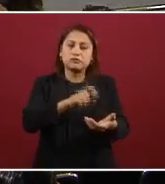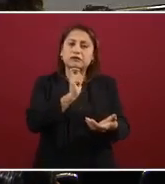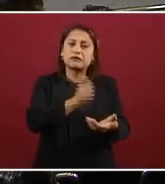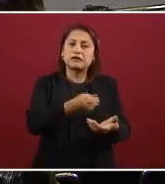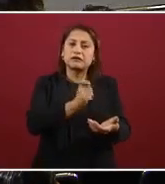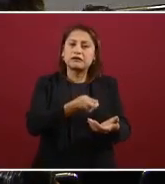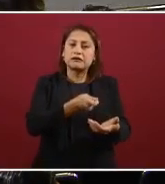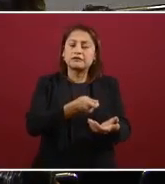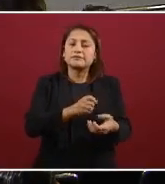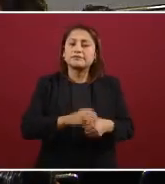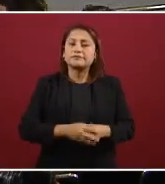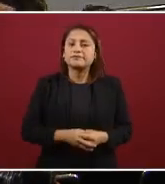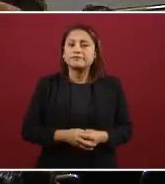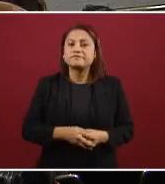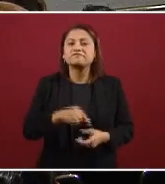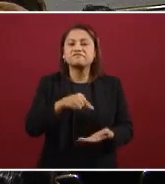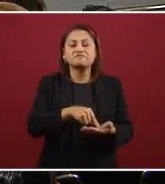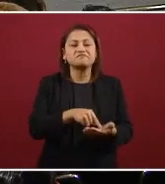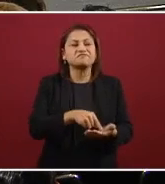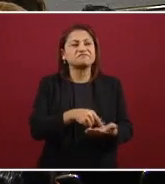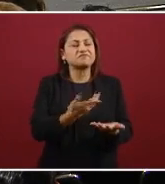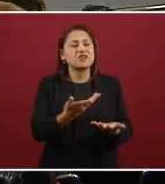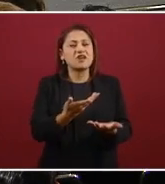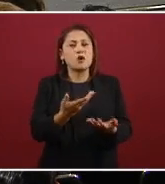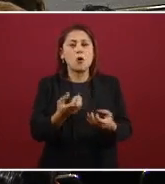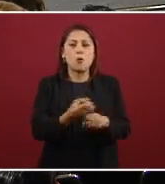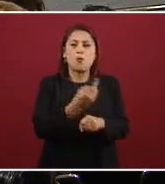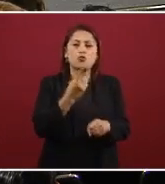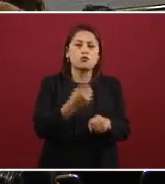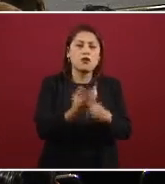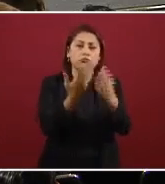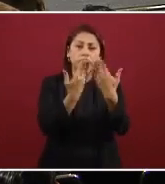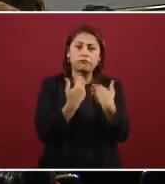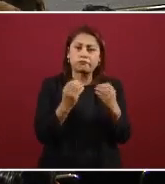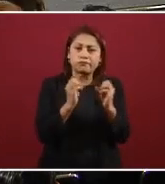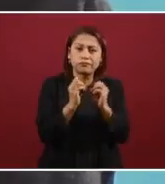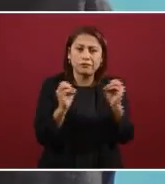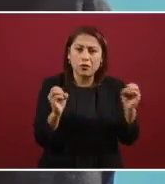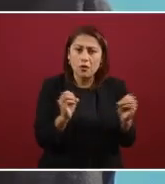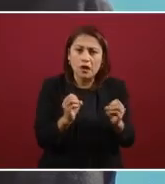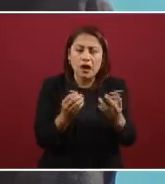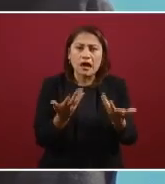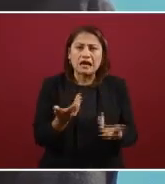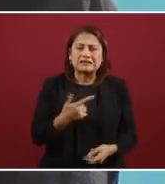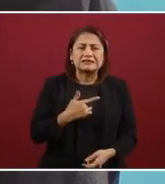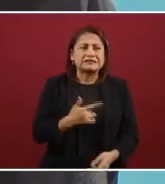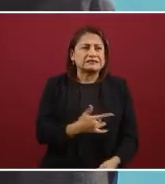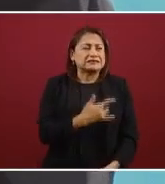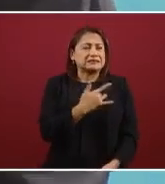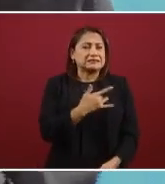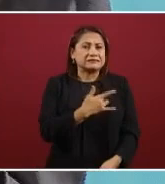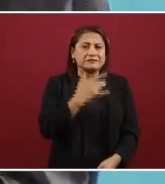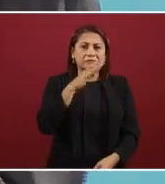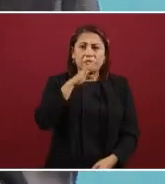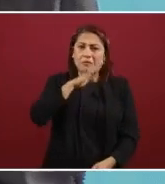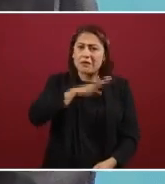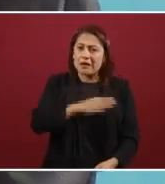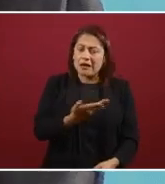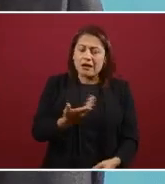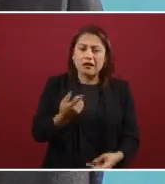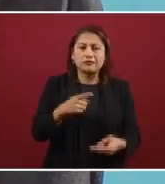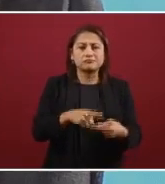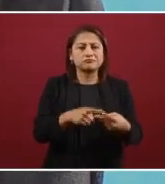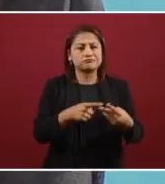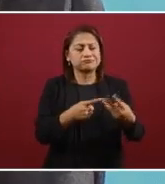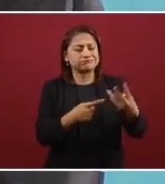de falta de oportunidades, en limitaciones al bienestar y en una serie de elementos